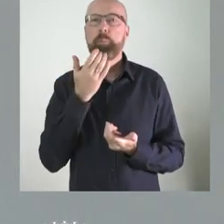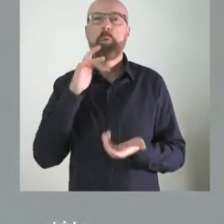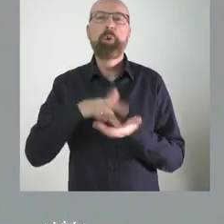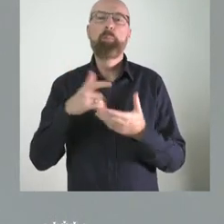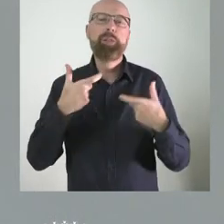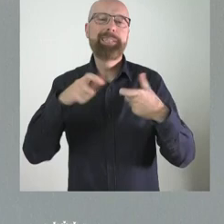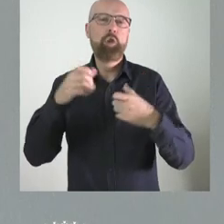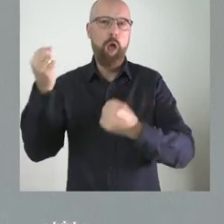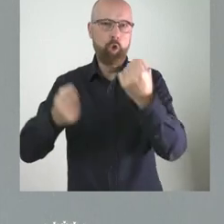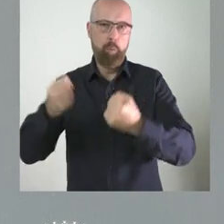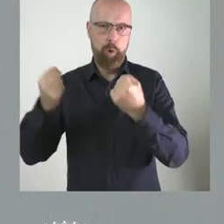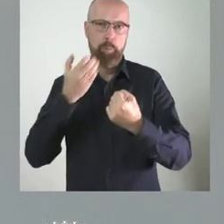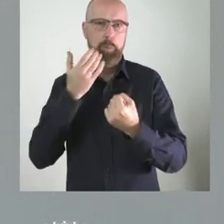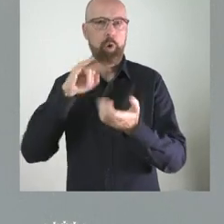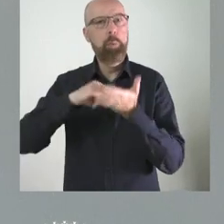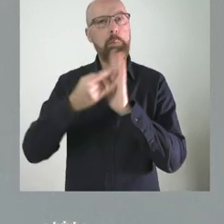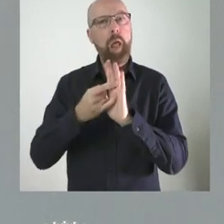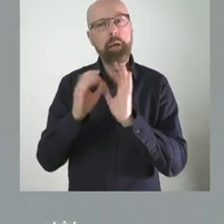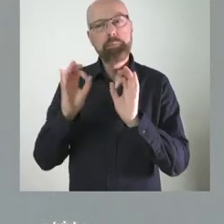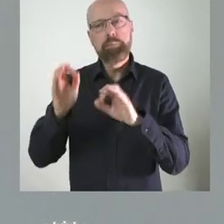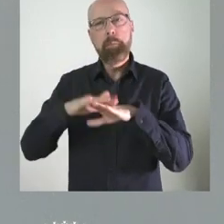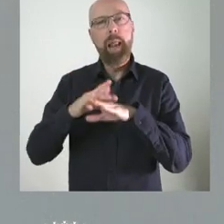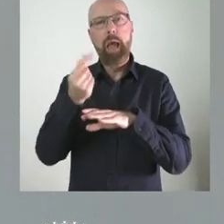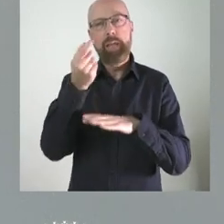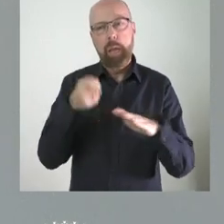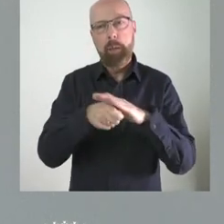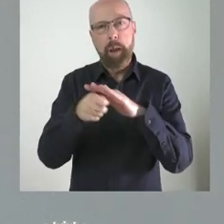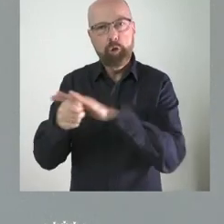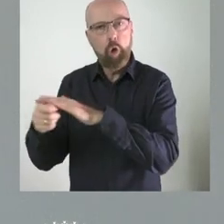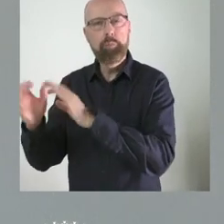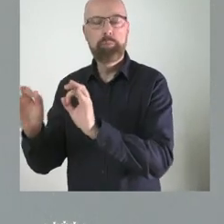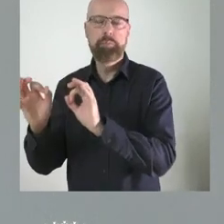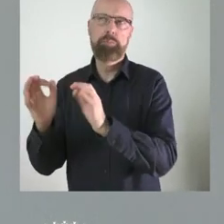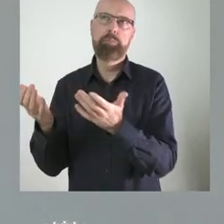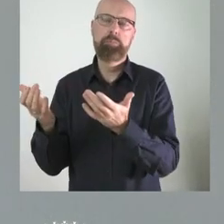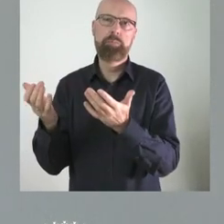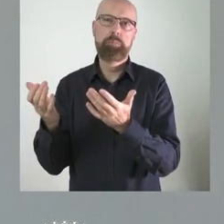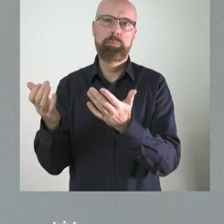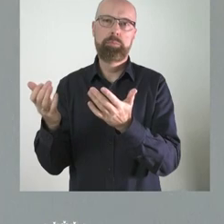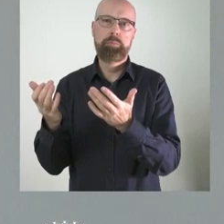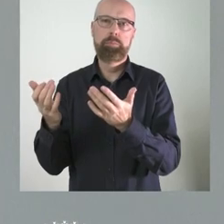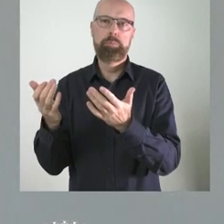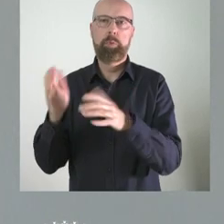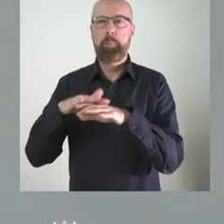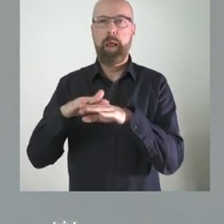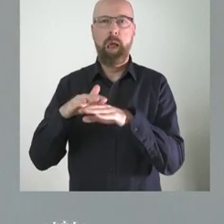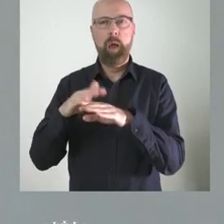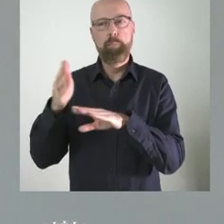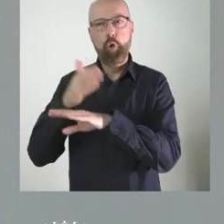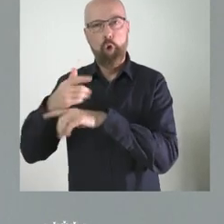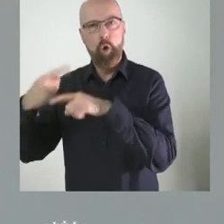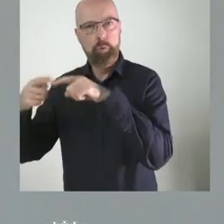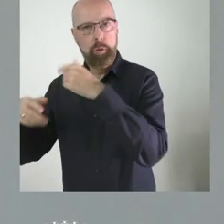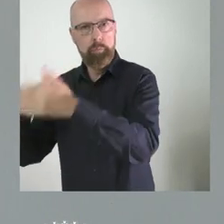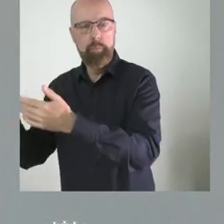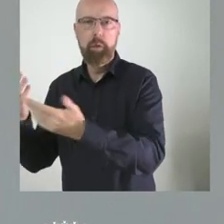automóvil tienen sus planes concretos específicos de inversión materia de los otros productivos y el parte